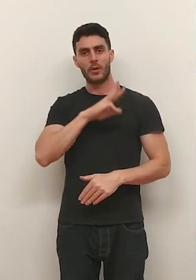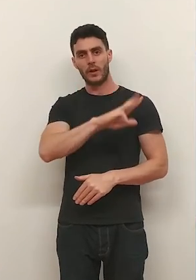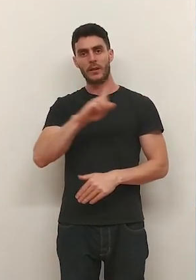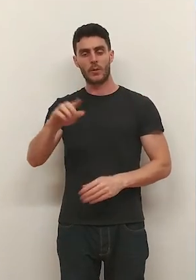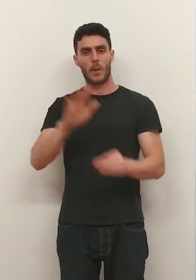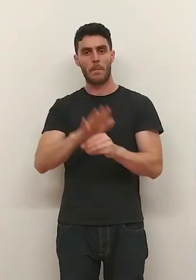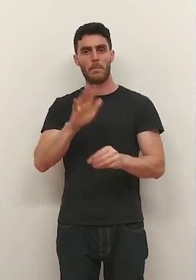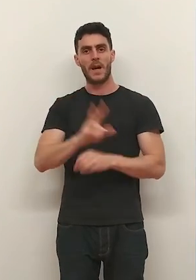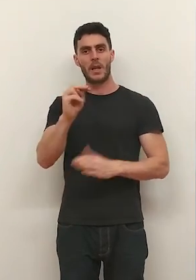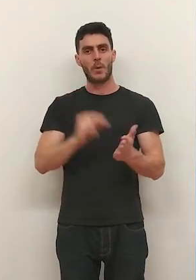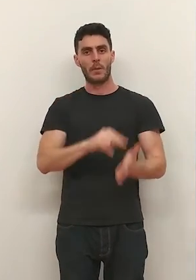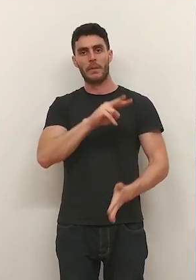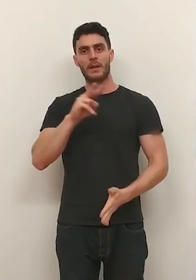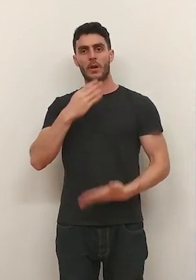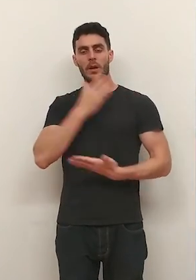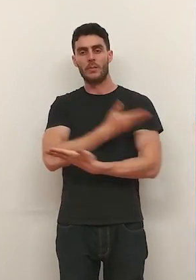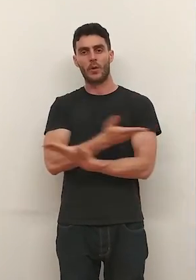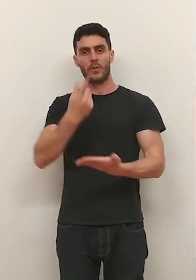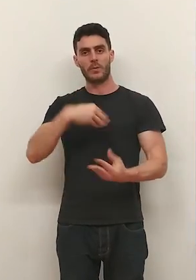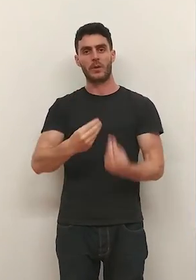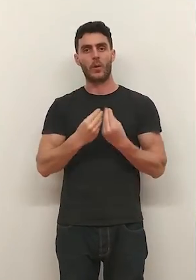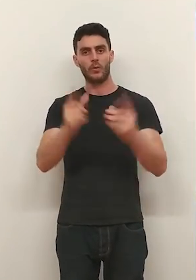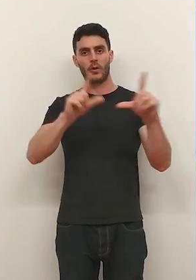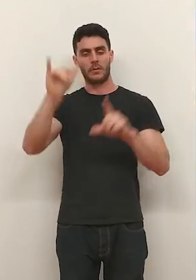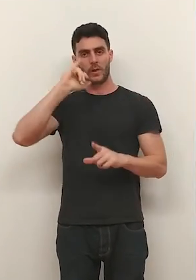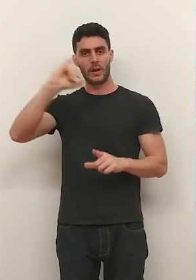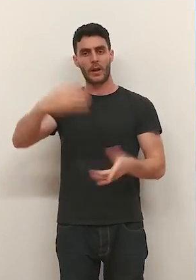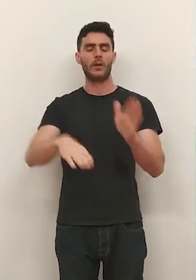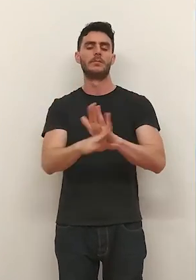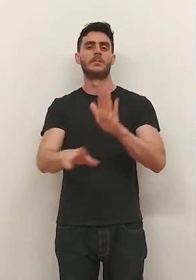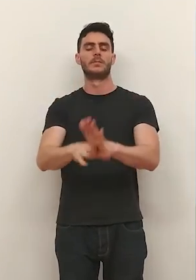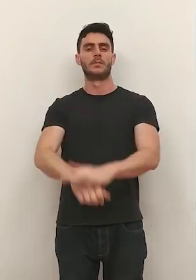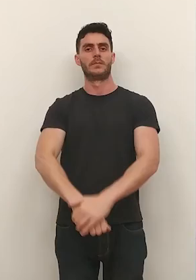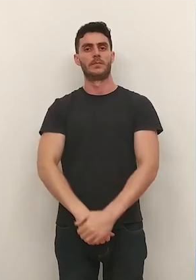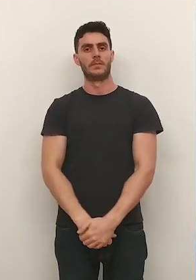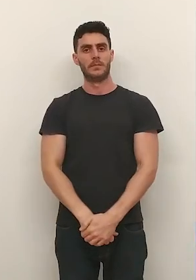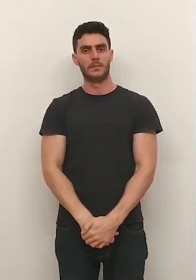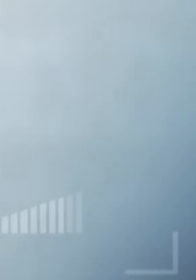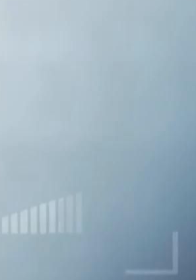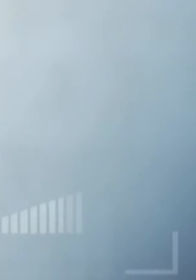31, martes de 2022. Gracias por su confianza y sigan en la compañía de TVR.